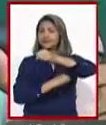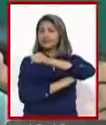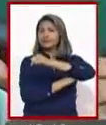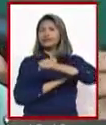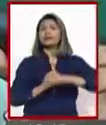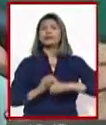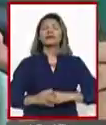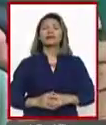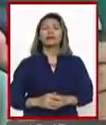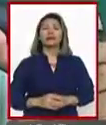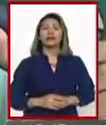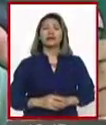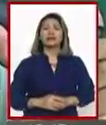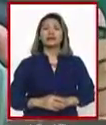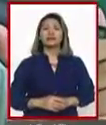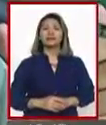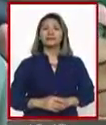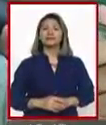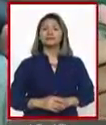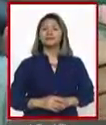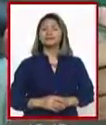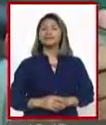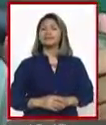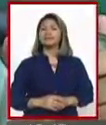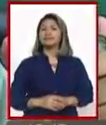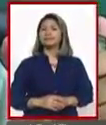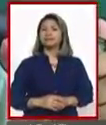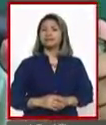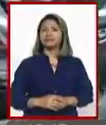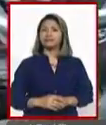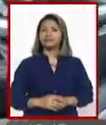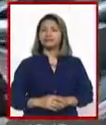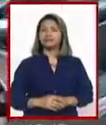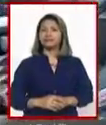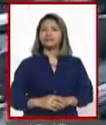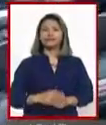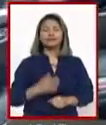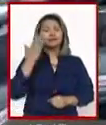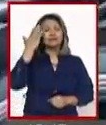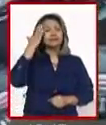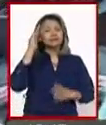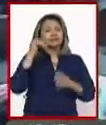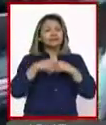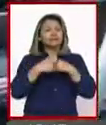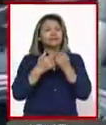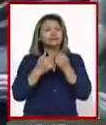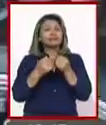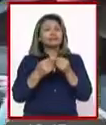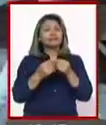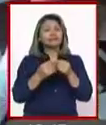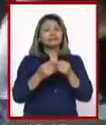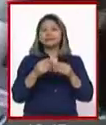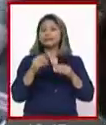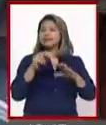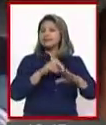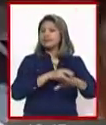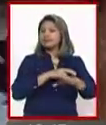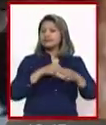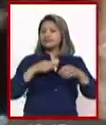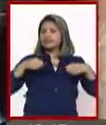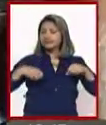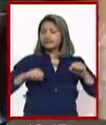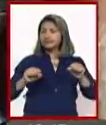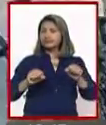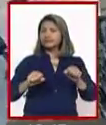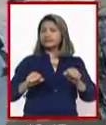por esta carretera y ingresa al puente. Por causas que aún se investiga, pierde el control de su motorizado, su